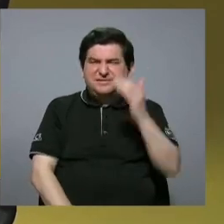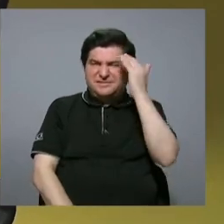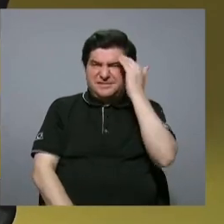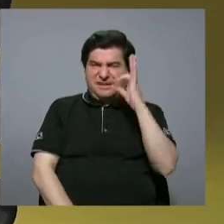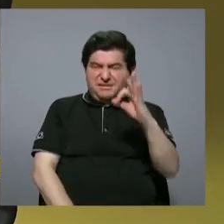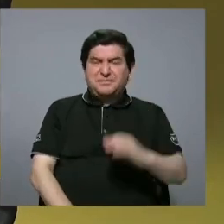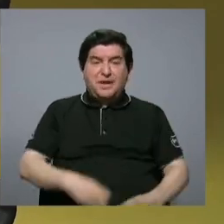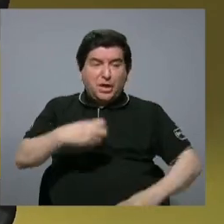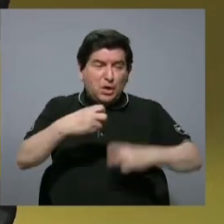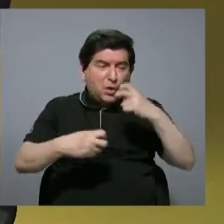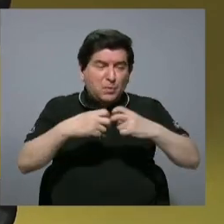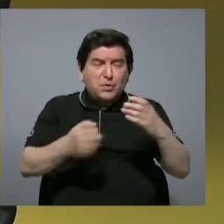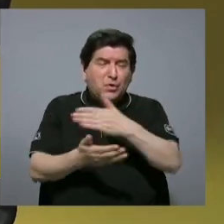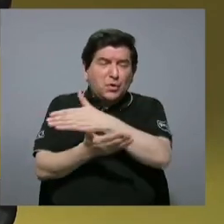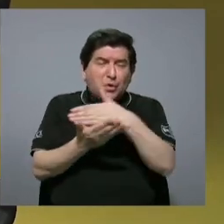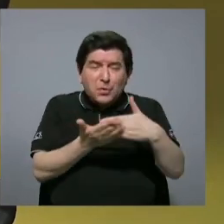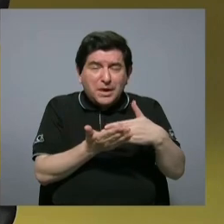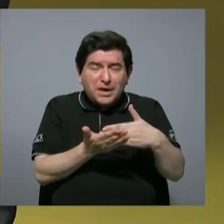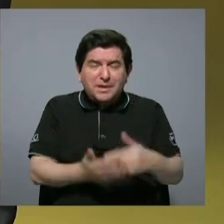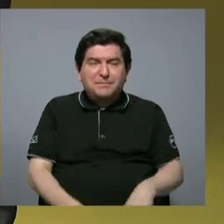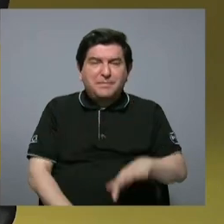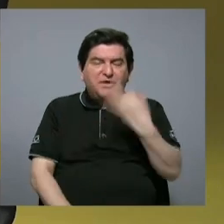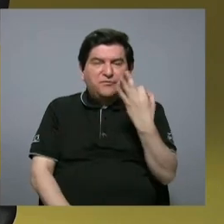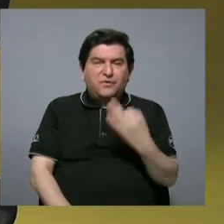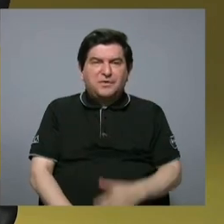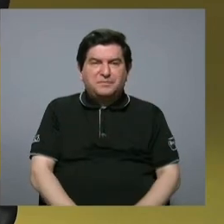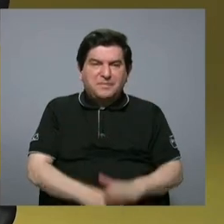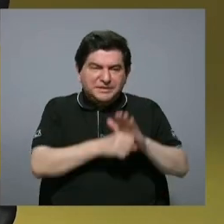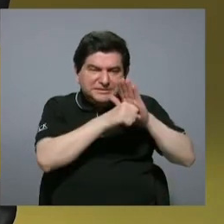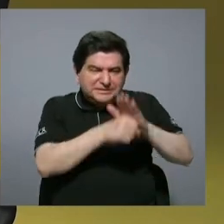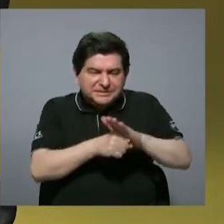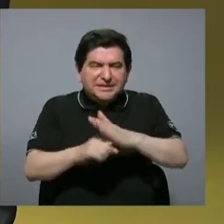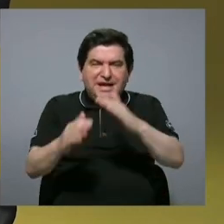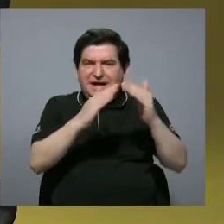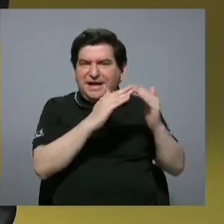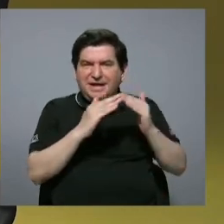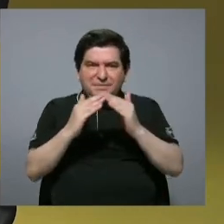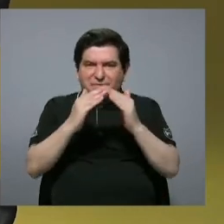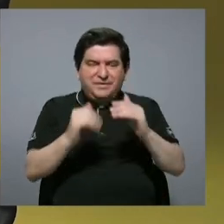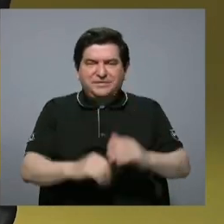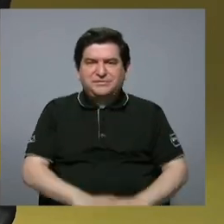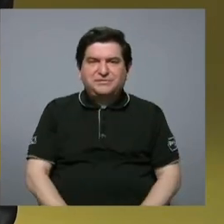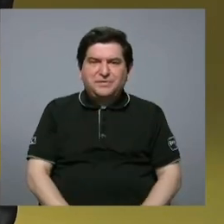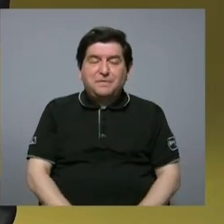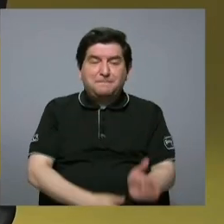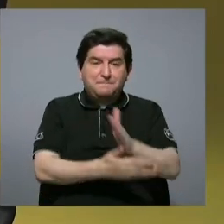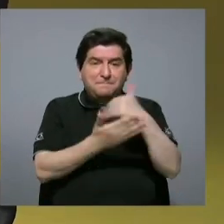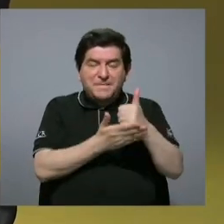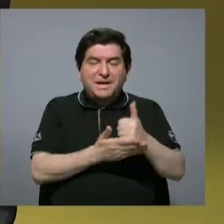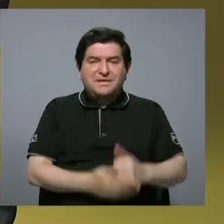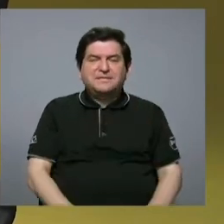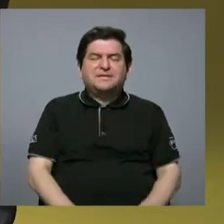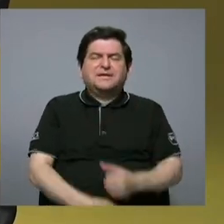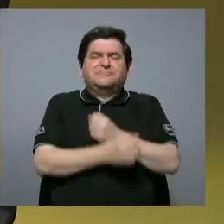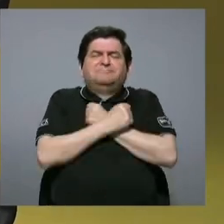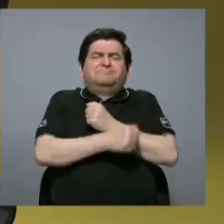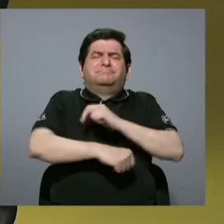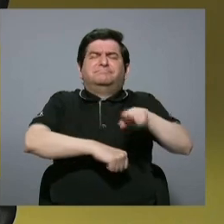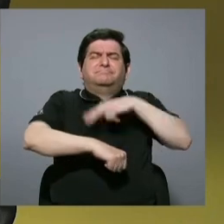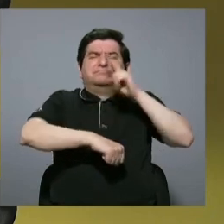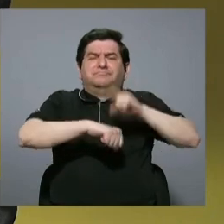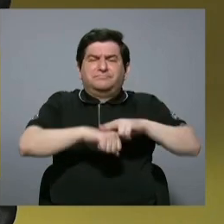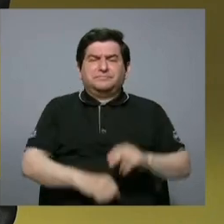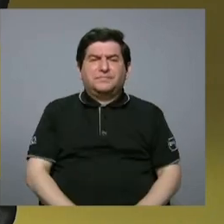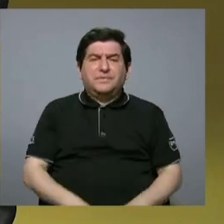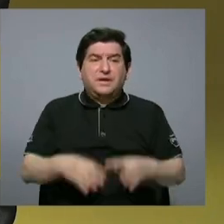Los conflictos de límite son una manera de cohesionar a las poblaciones, porque es parte del nacionalismo, ¿verdad? Y sacar